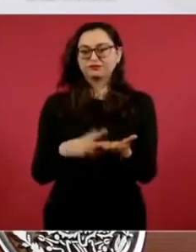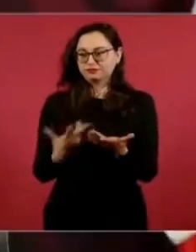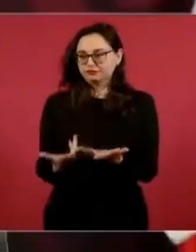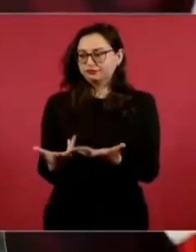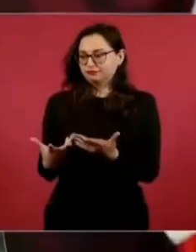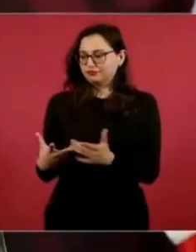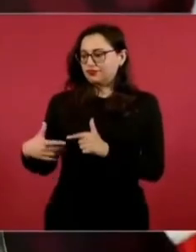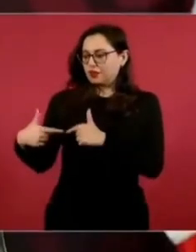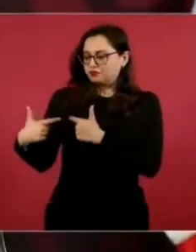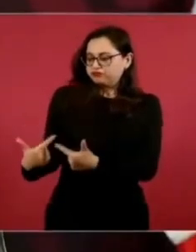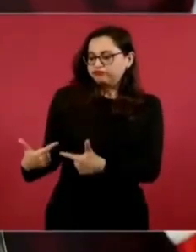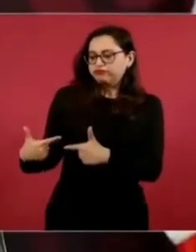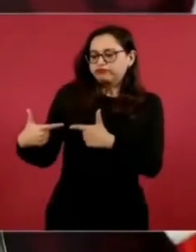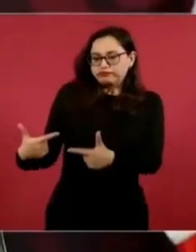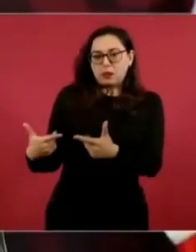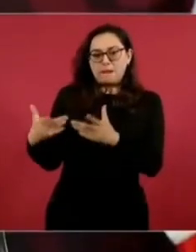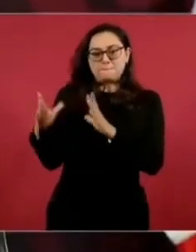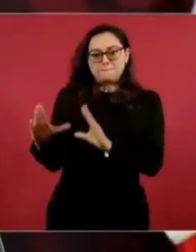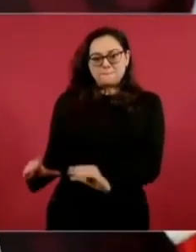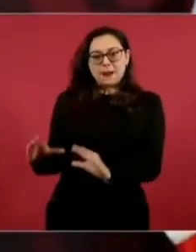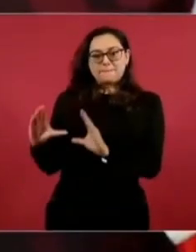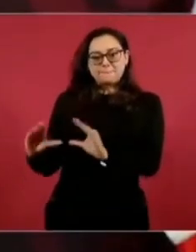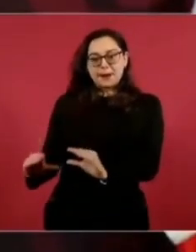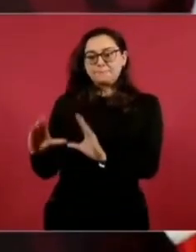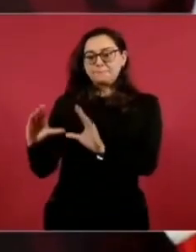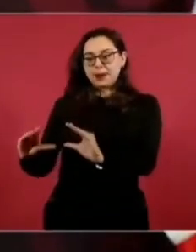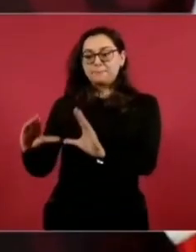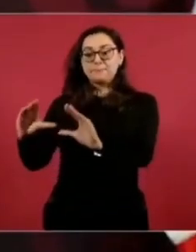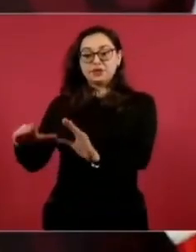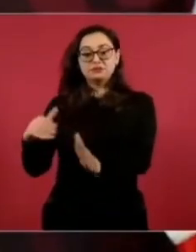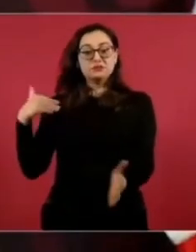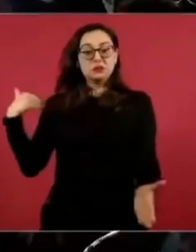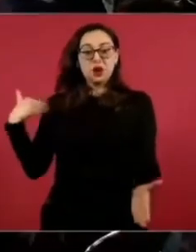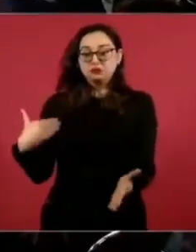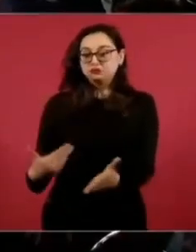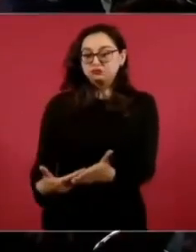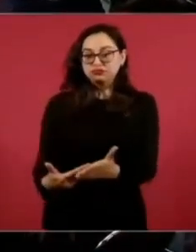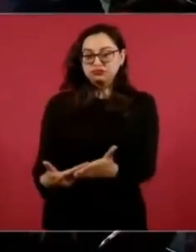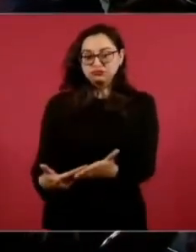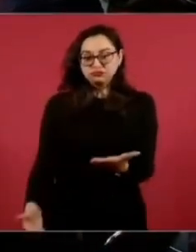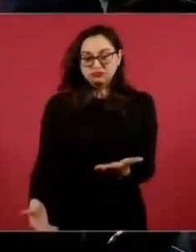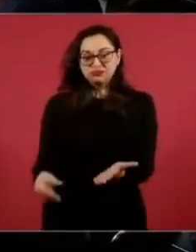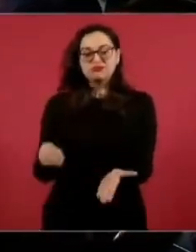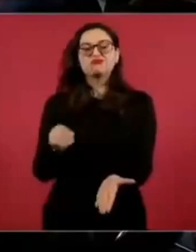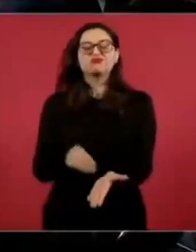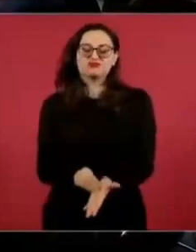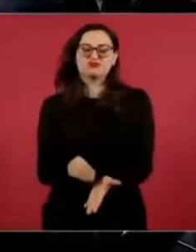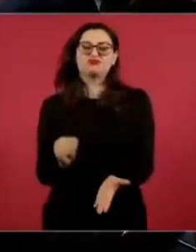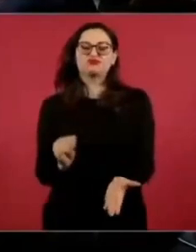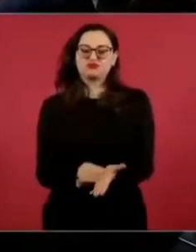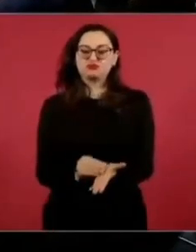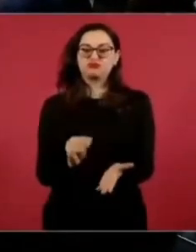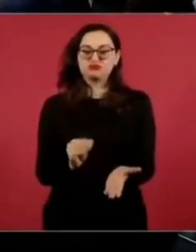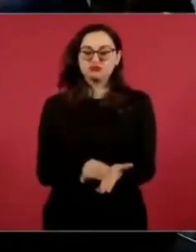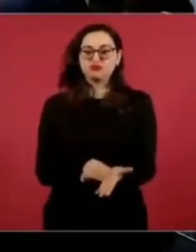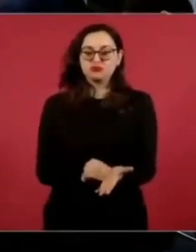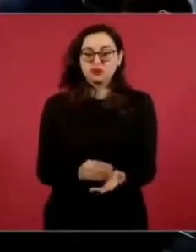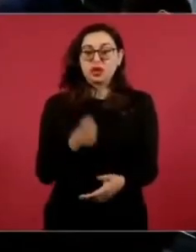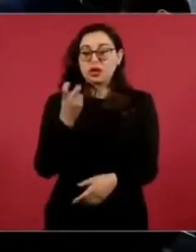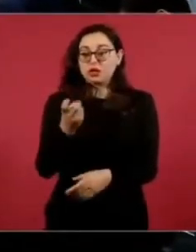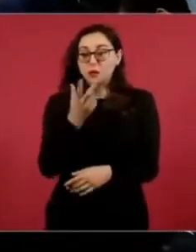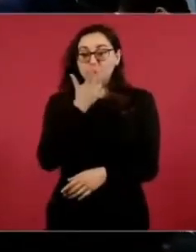transmitiendo de generación en generación y los tenemos presentes Y eso Hay